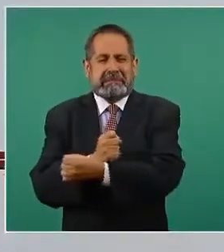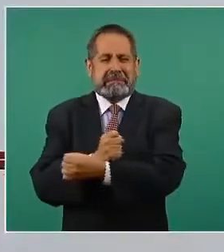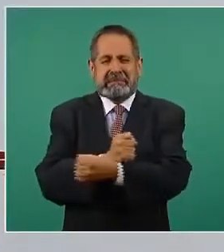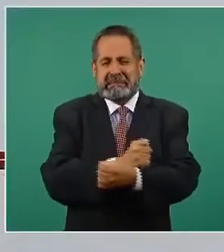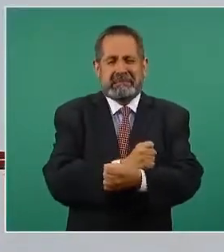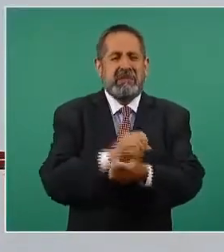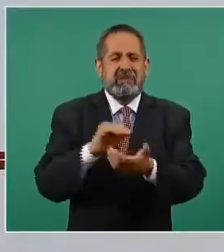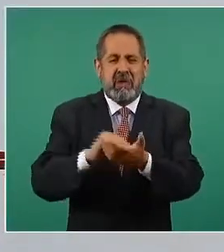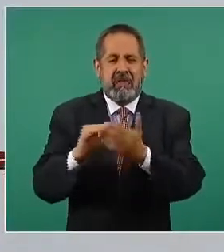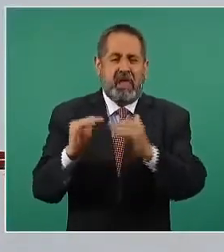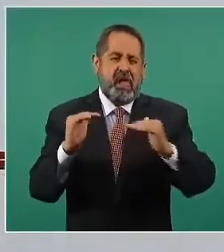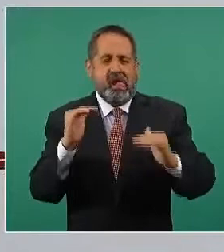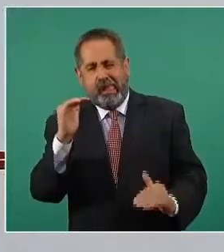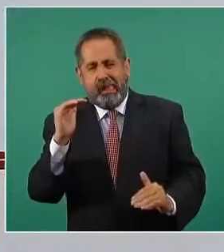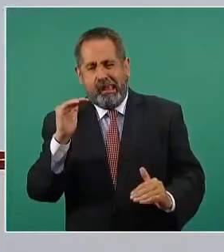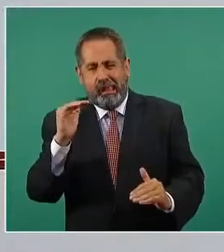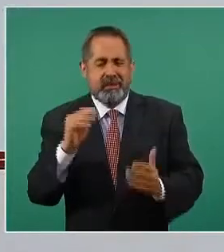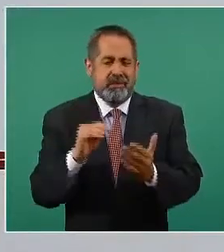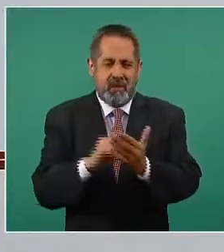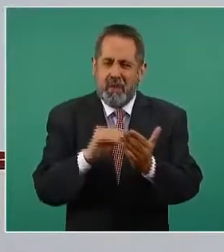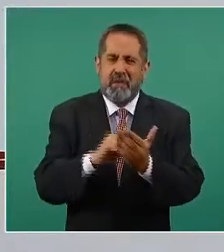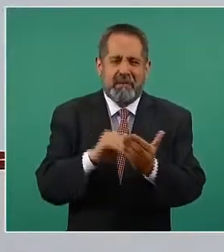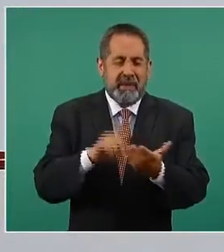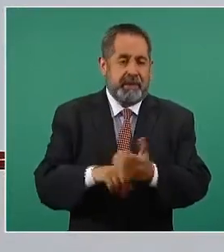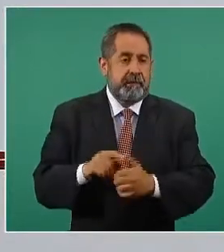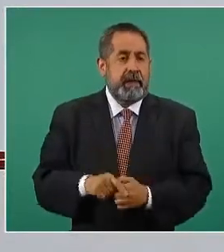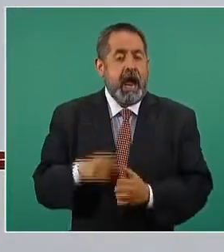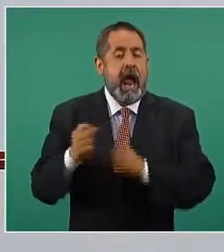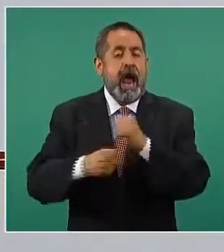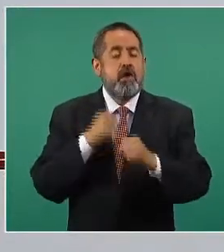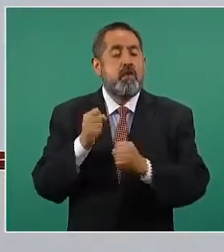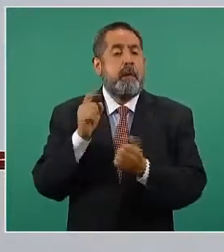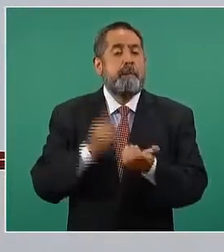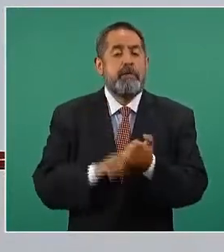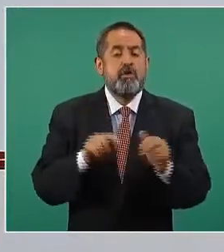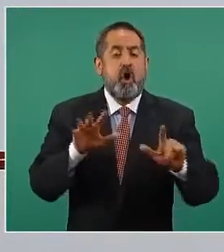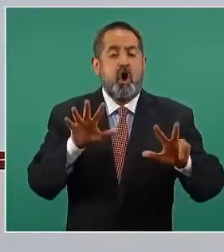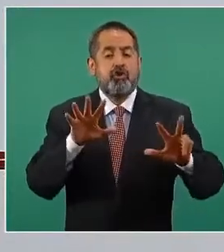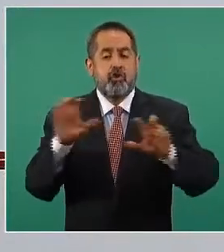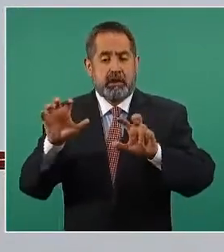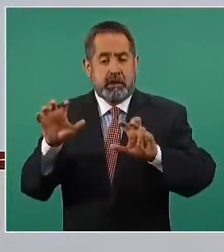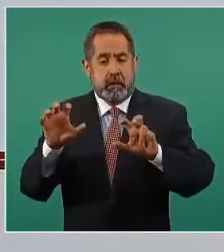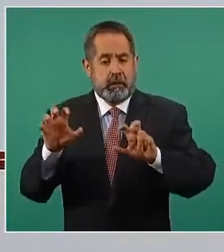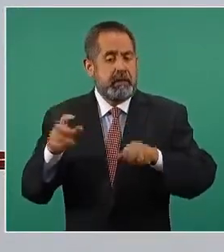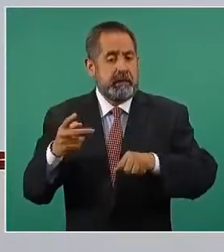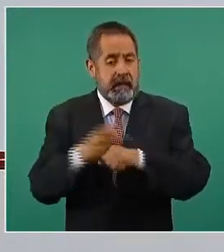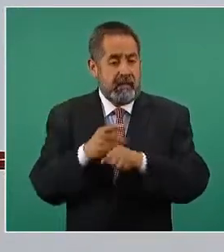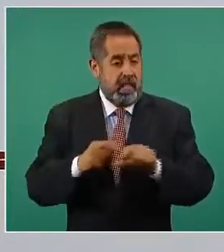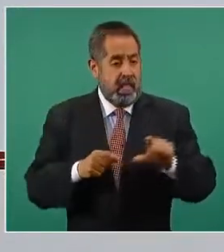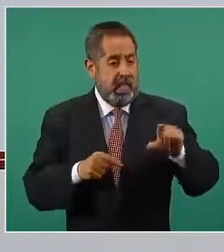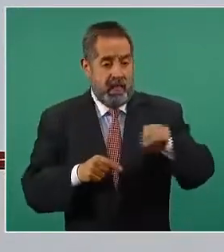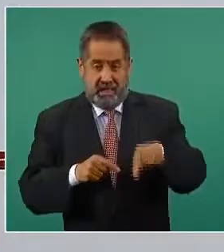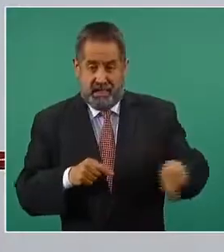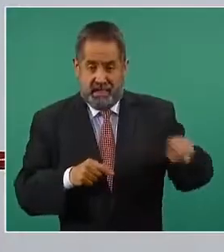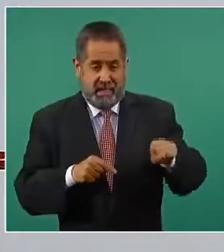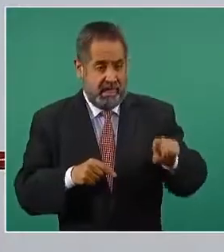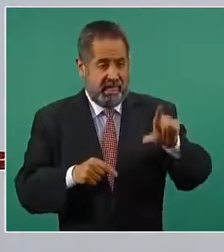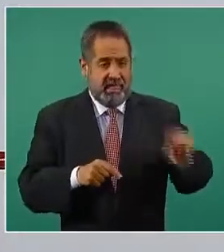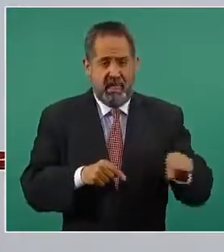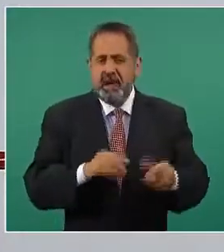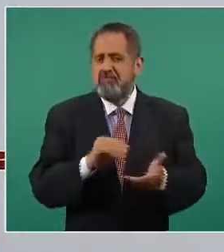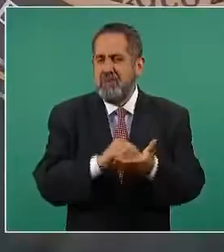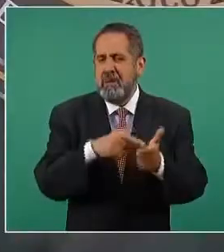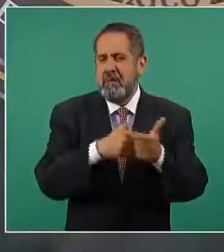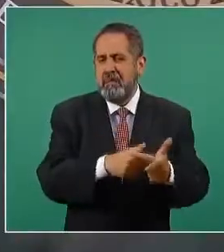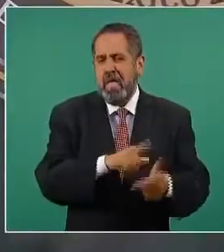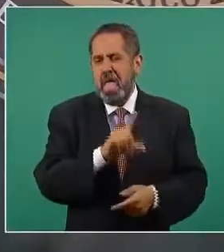profundas desigualdades. En el siglo XIX, el trato a los de abajo siguió siendo el